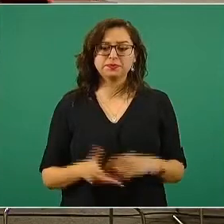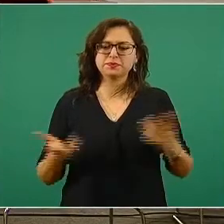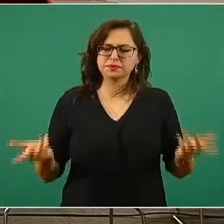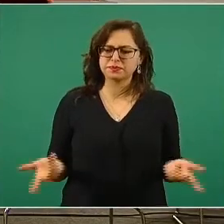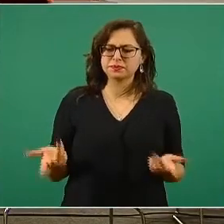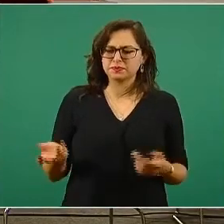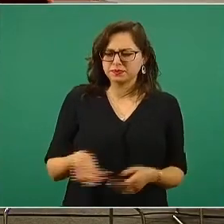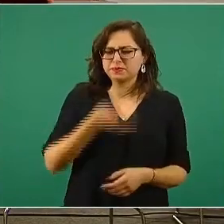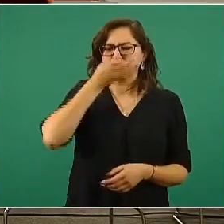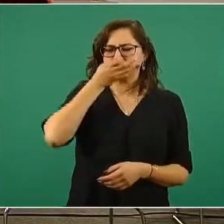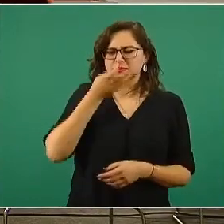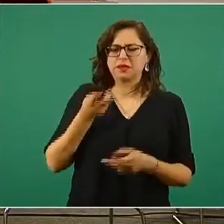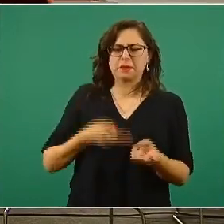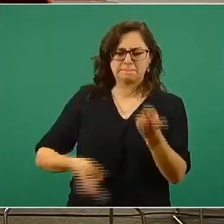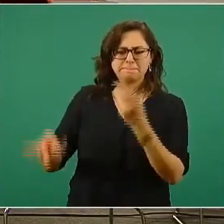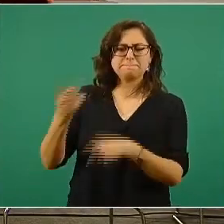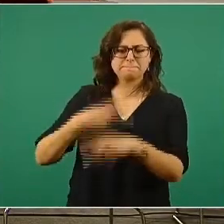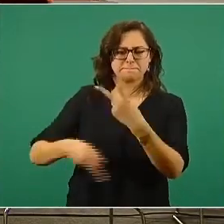se nos estará